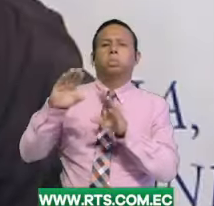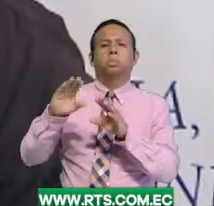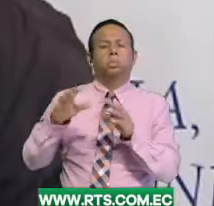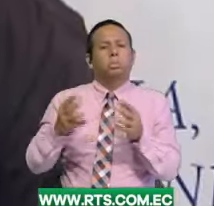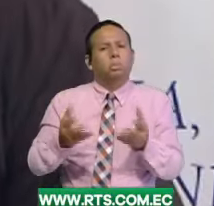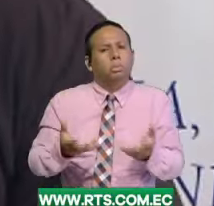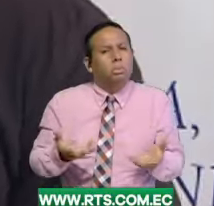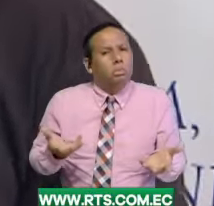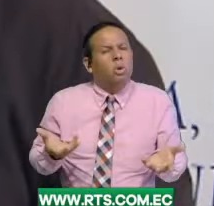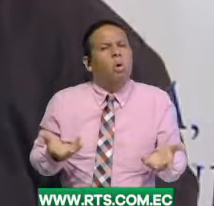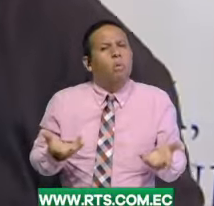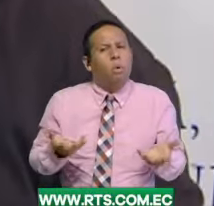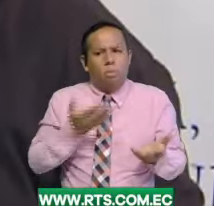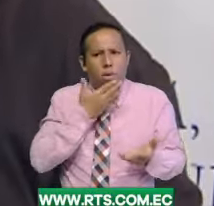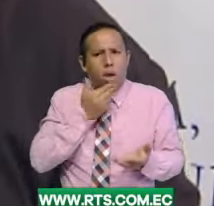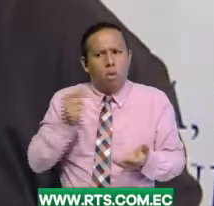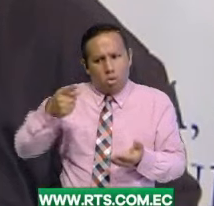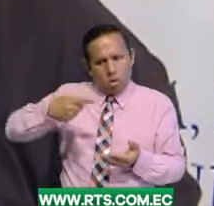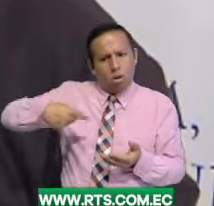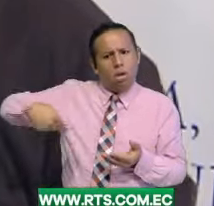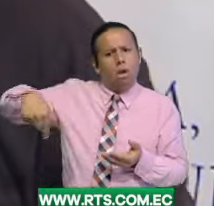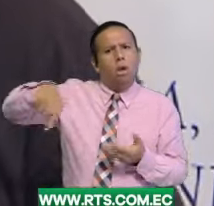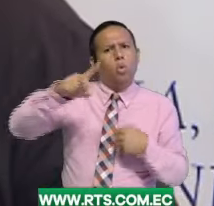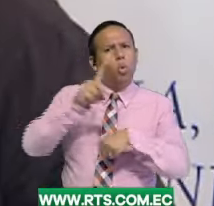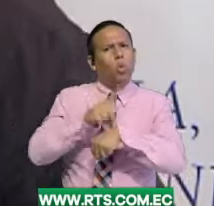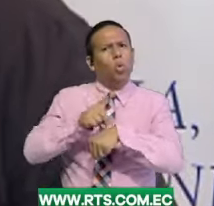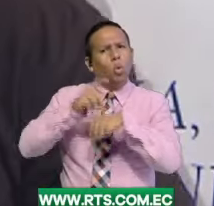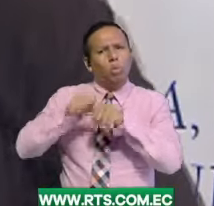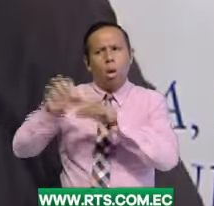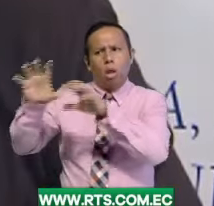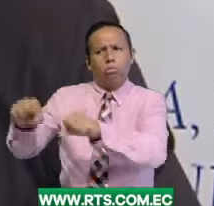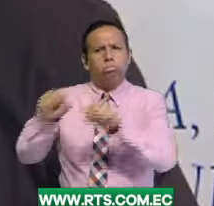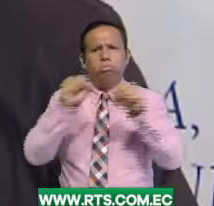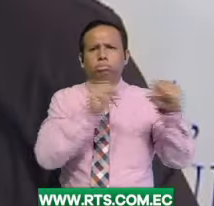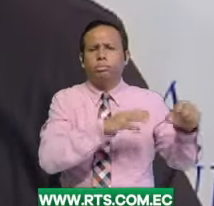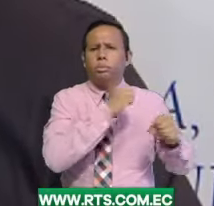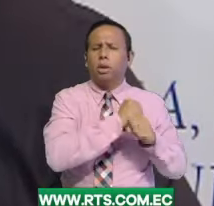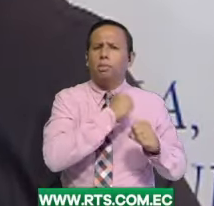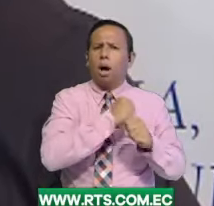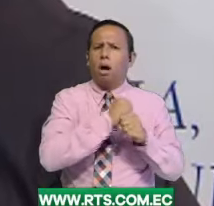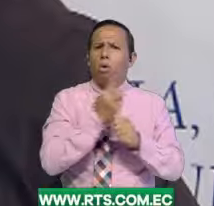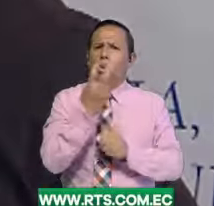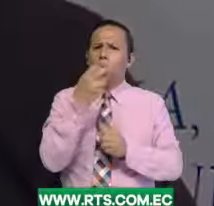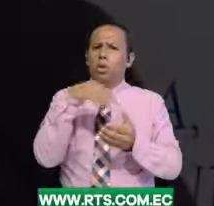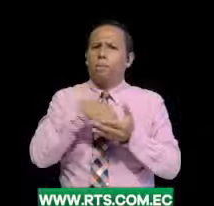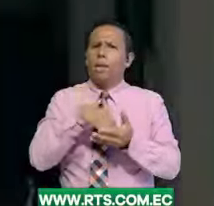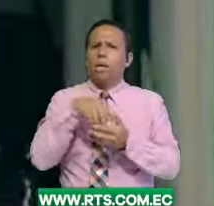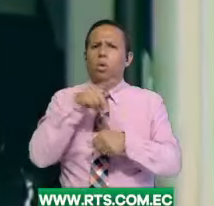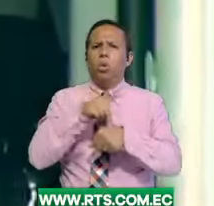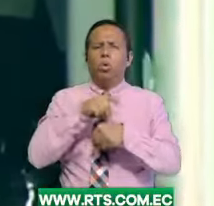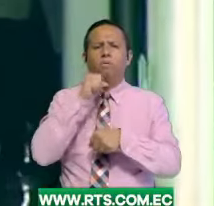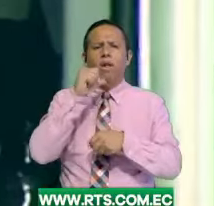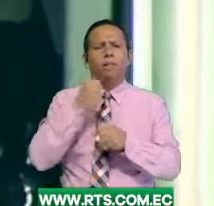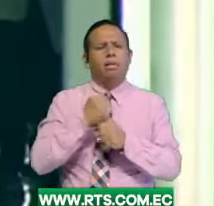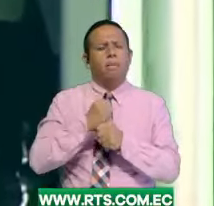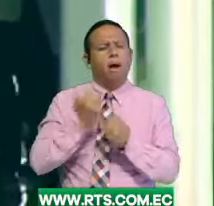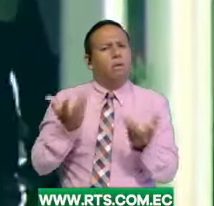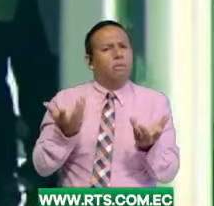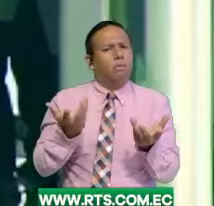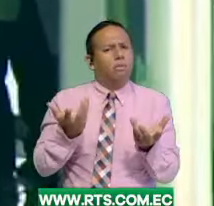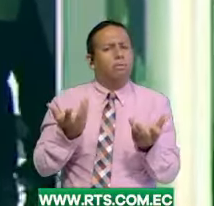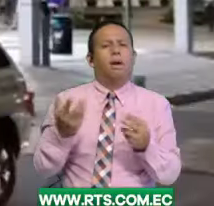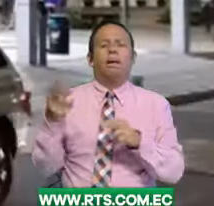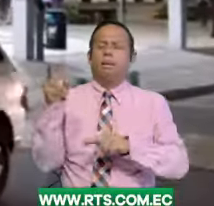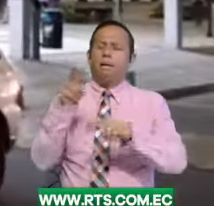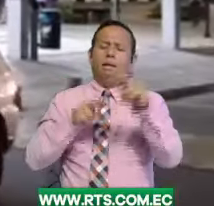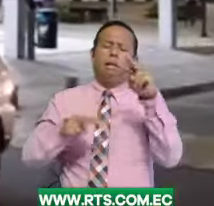desempleados bajo el sueldo de sp7 como le corresponde por la ley aproximadamente 12000 médicos desempleados del Análisis efectuado al